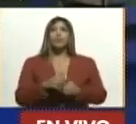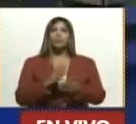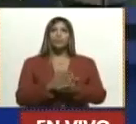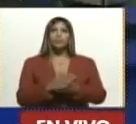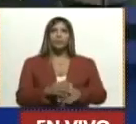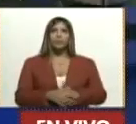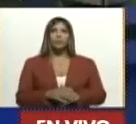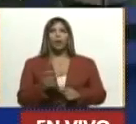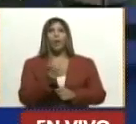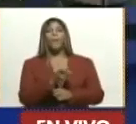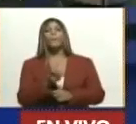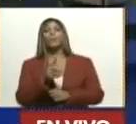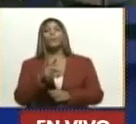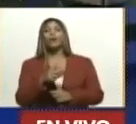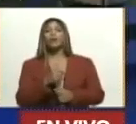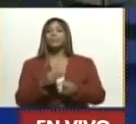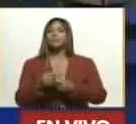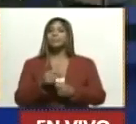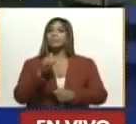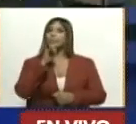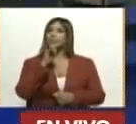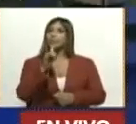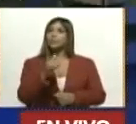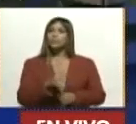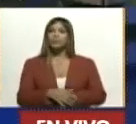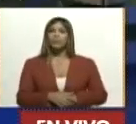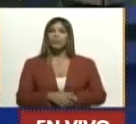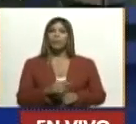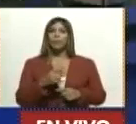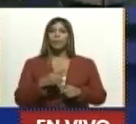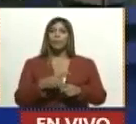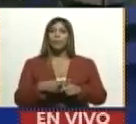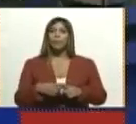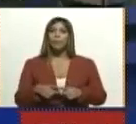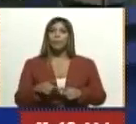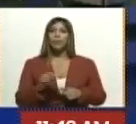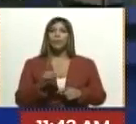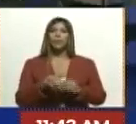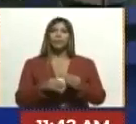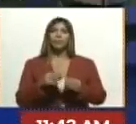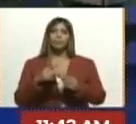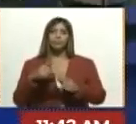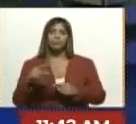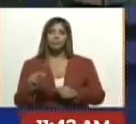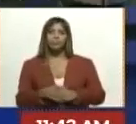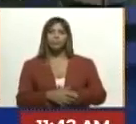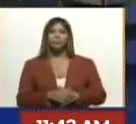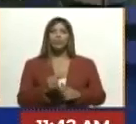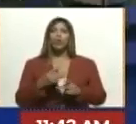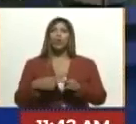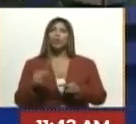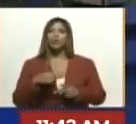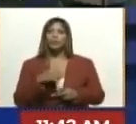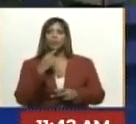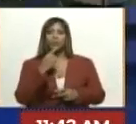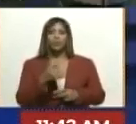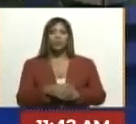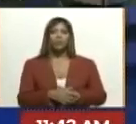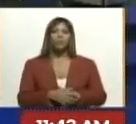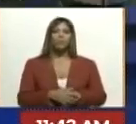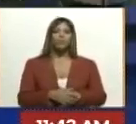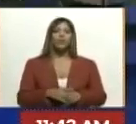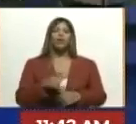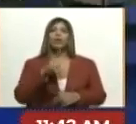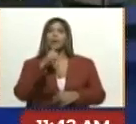Se fue a buscar a los medios para denunciar, pero Carson Tucker se había ido y los otros le dijeron que el mal